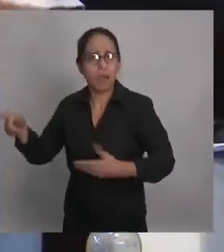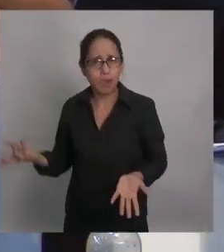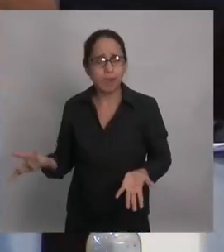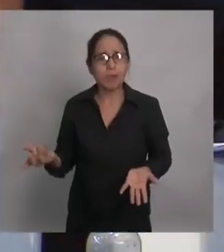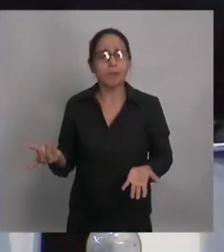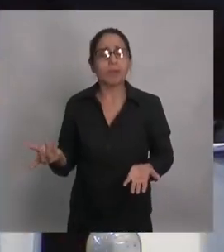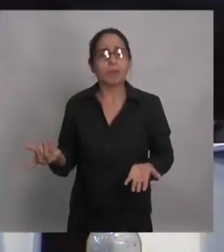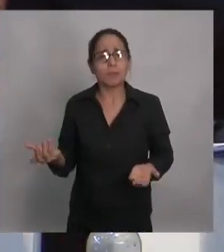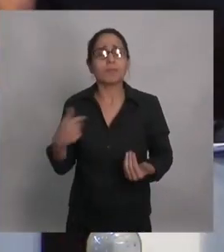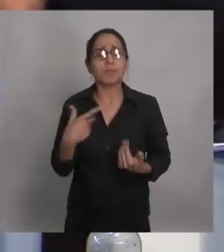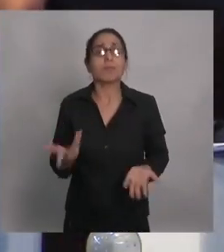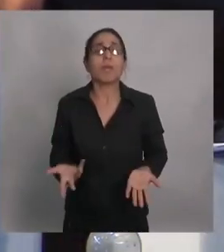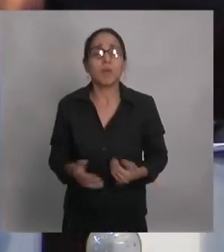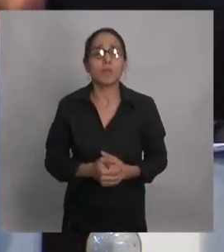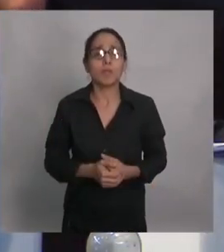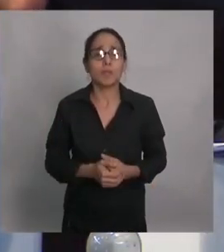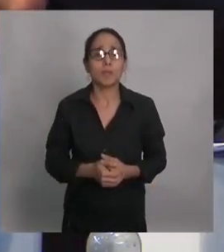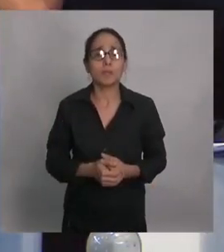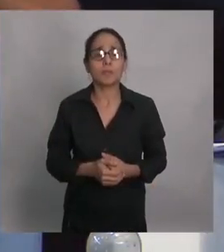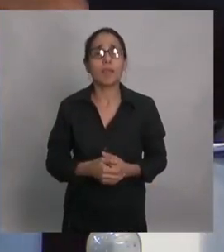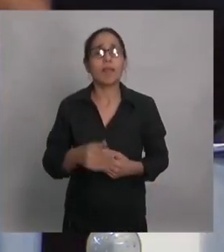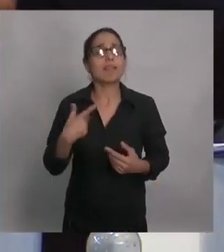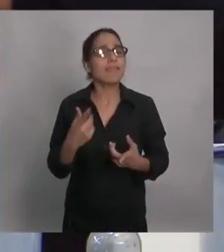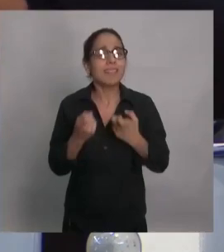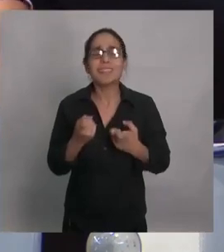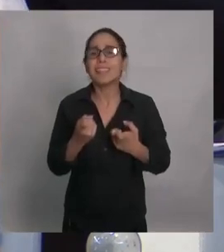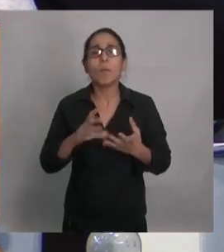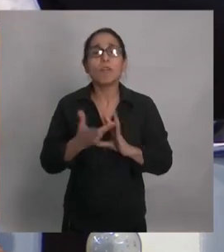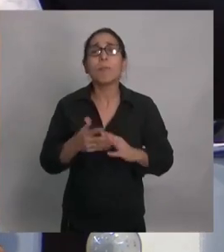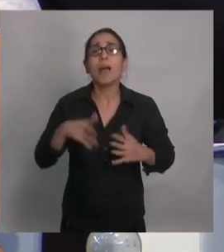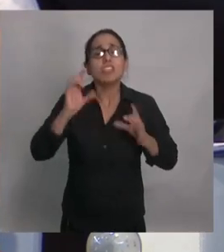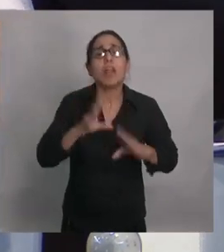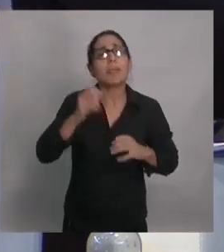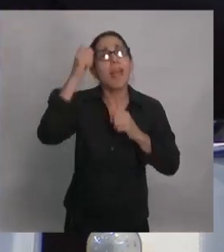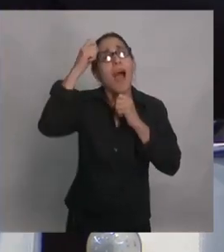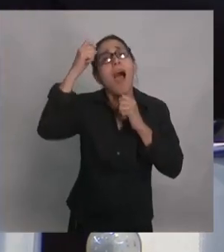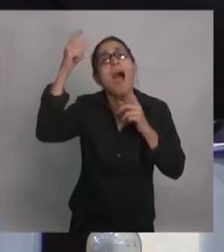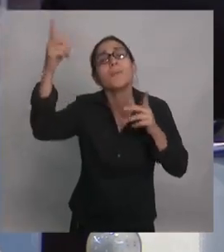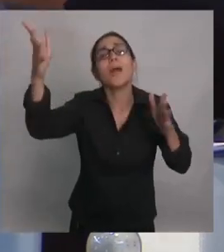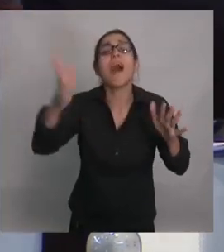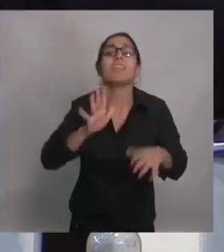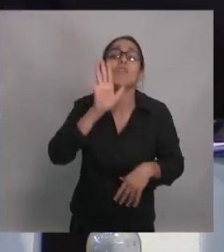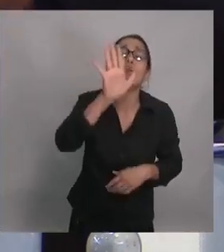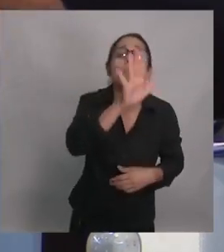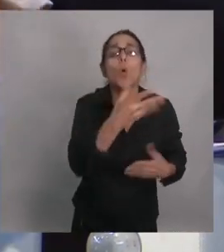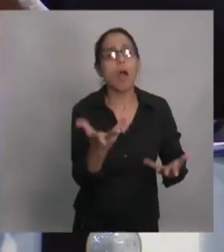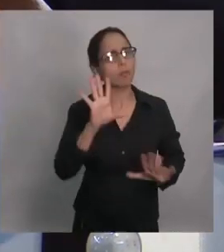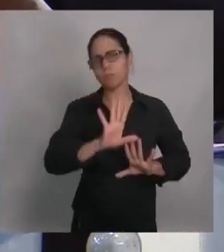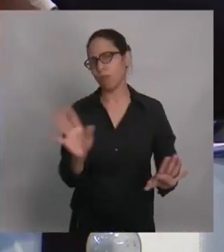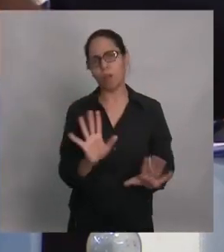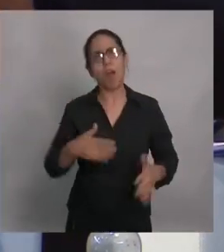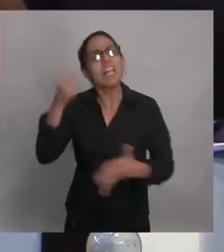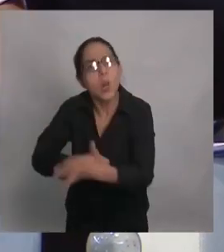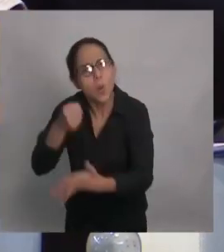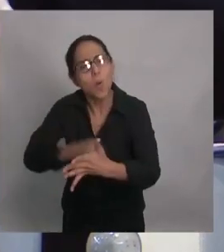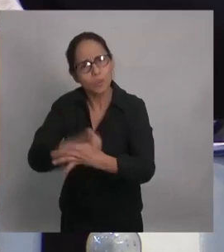Y si no se sale con esperanza, se sale luchando, y como hay una mayoría colombiana acá, voy a hacer